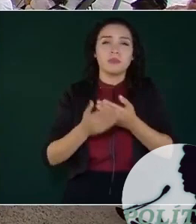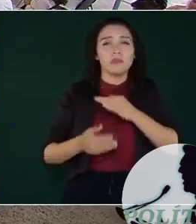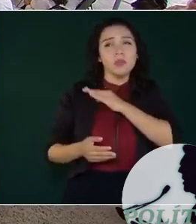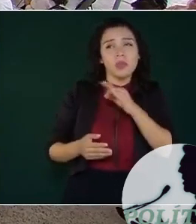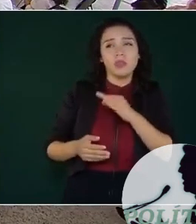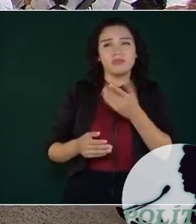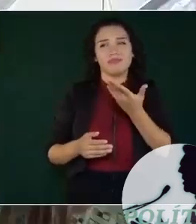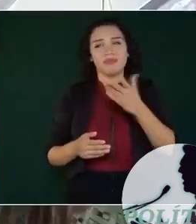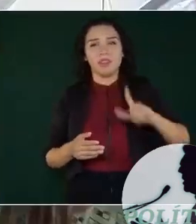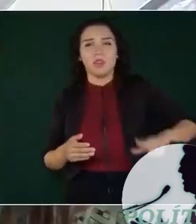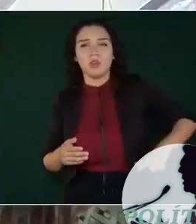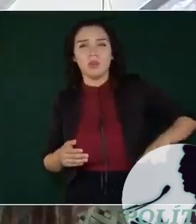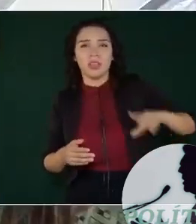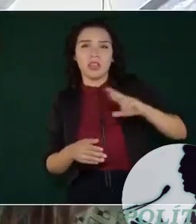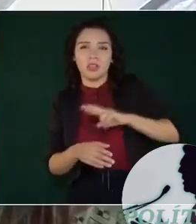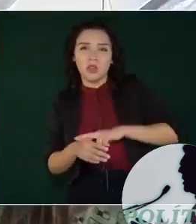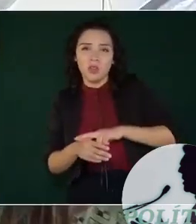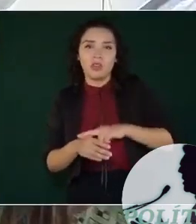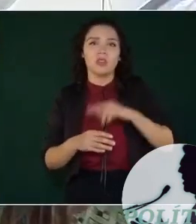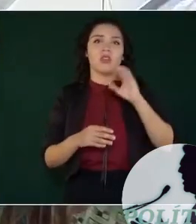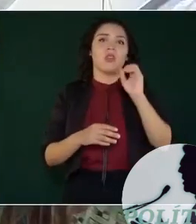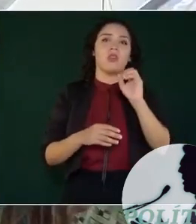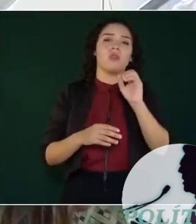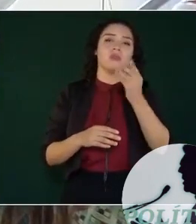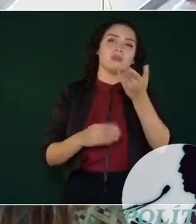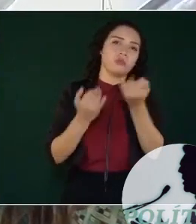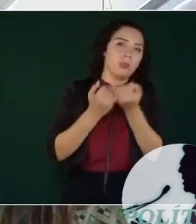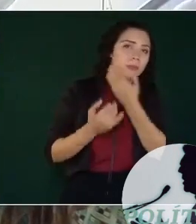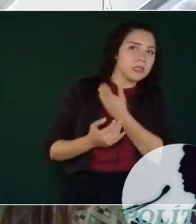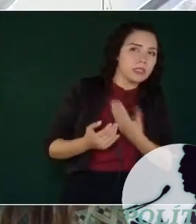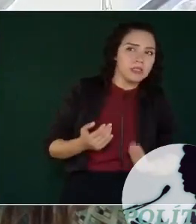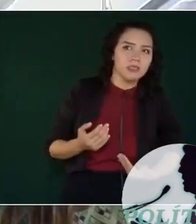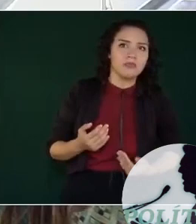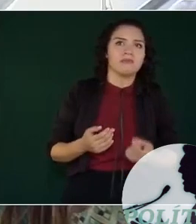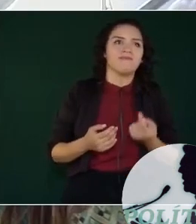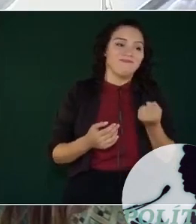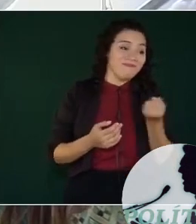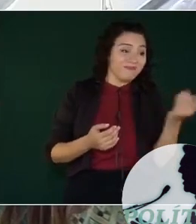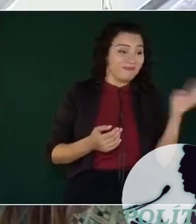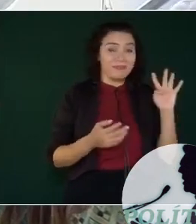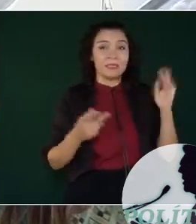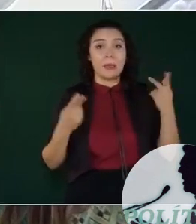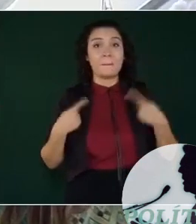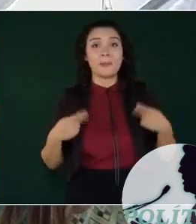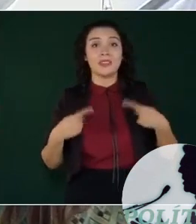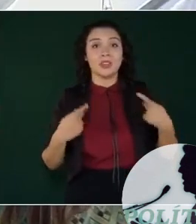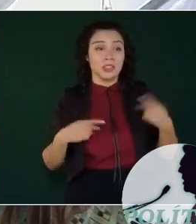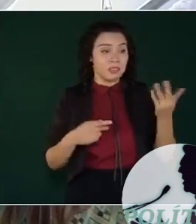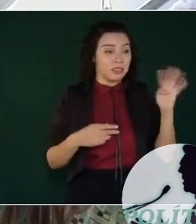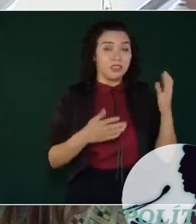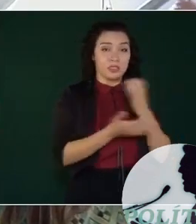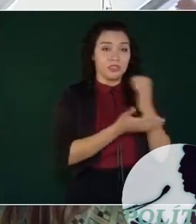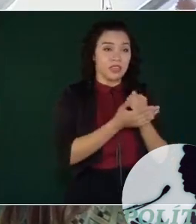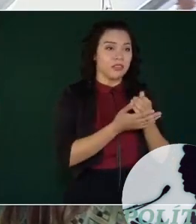gobernador mencionar qué es lo que le comentaron. La población lo que está pidiendo es que se le informe sobre